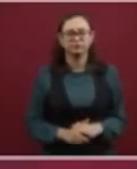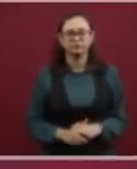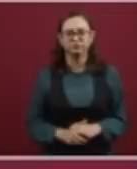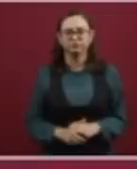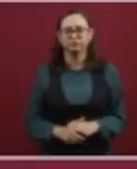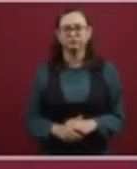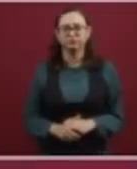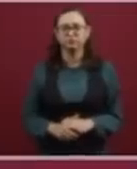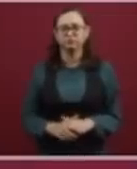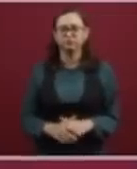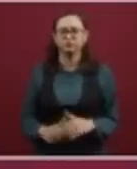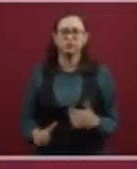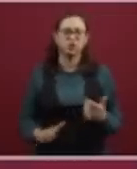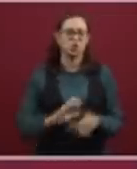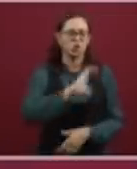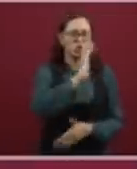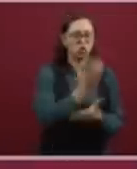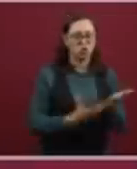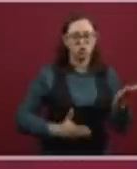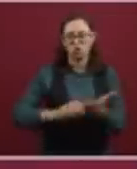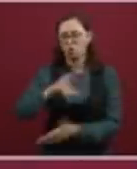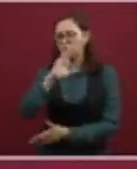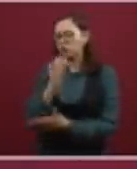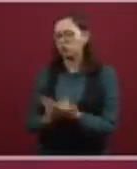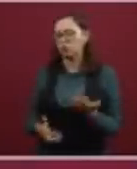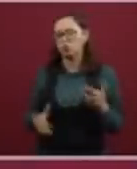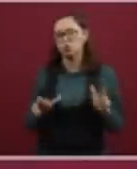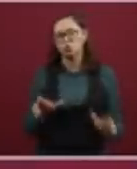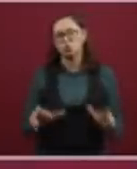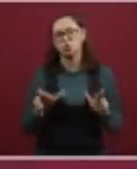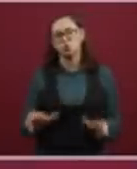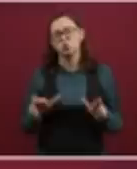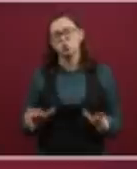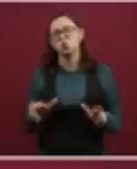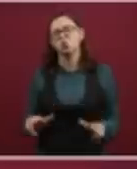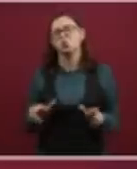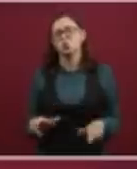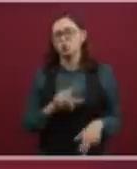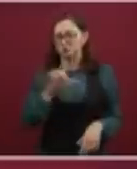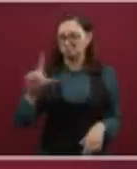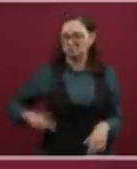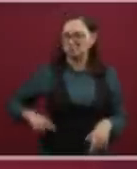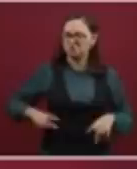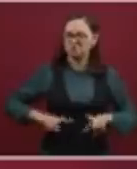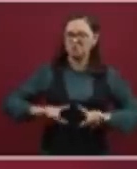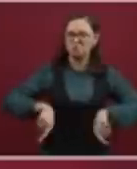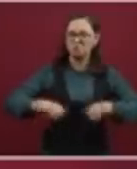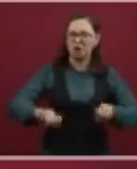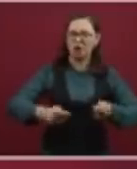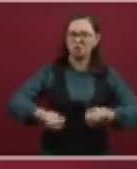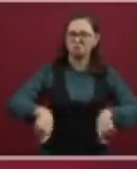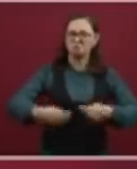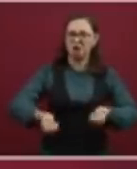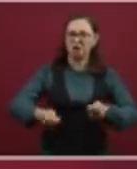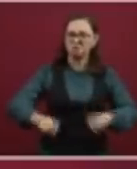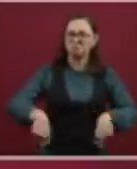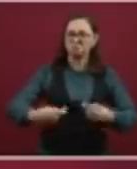recibían contratos jugosísimos del gobierno,